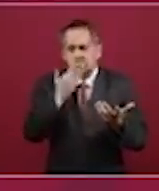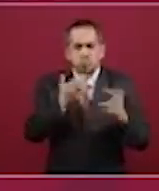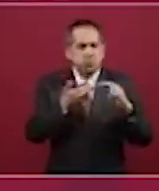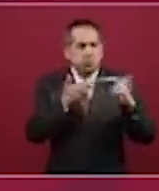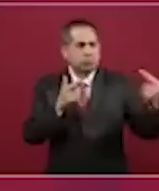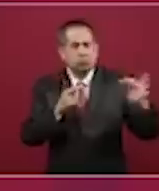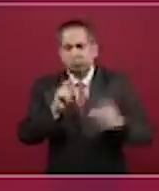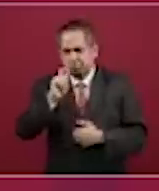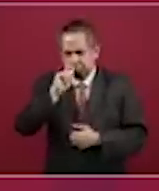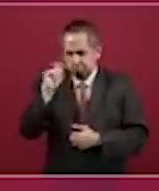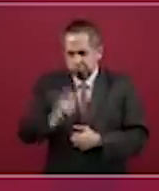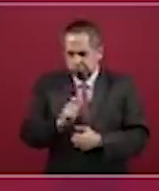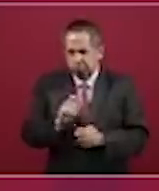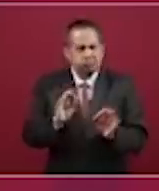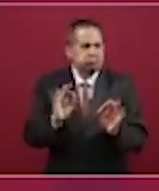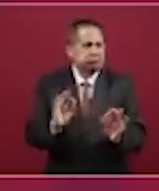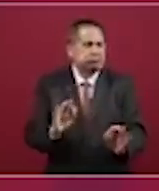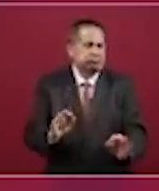relación de amistad.